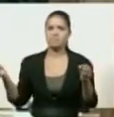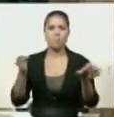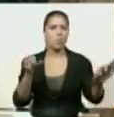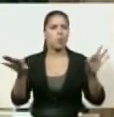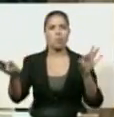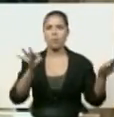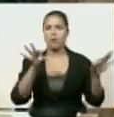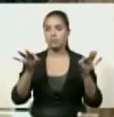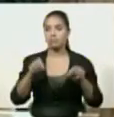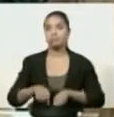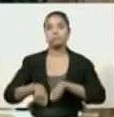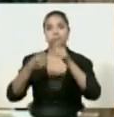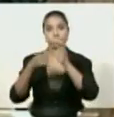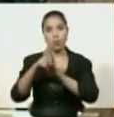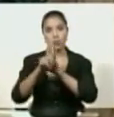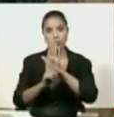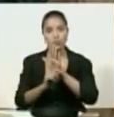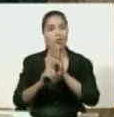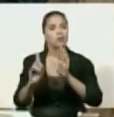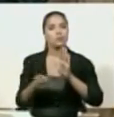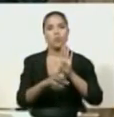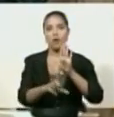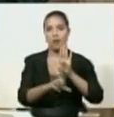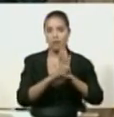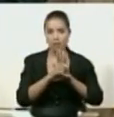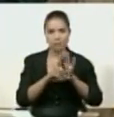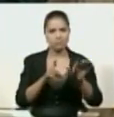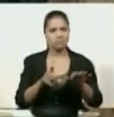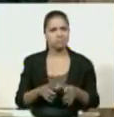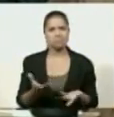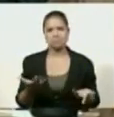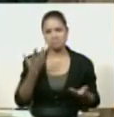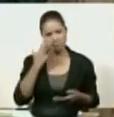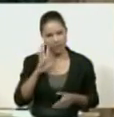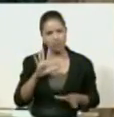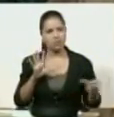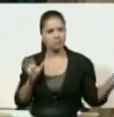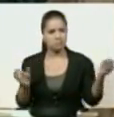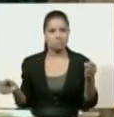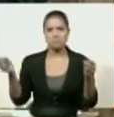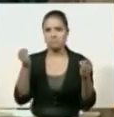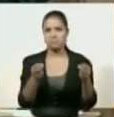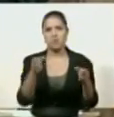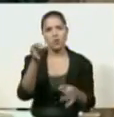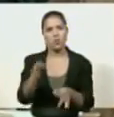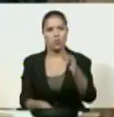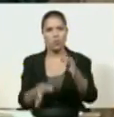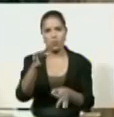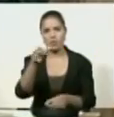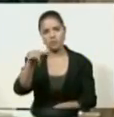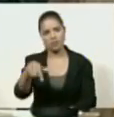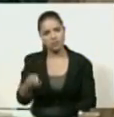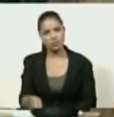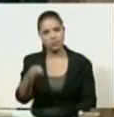de la Constitución, al margen de la ley, unos pretendidos magistrados o magistradas de este tribunal.